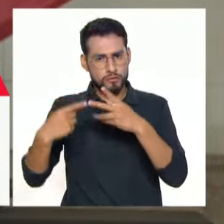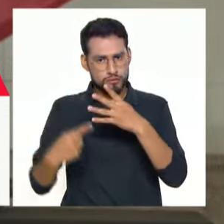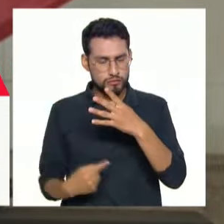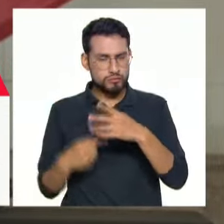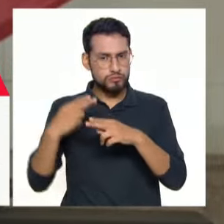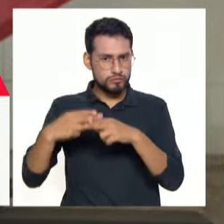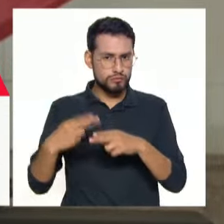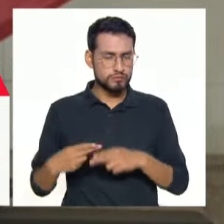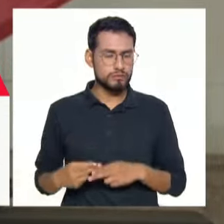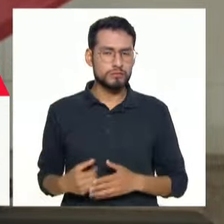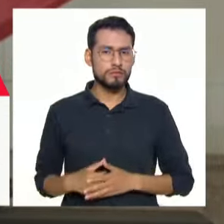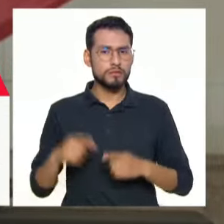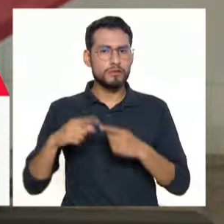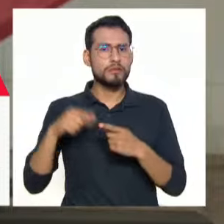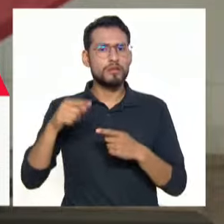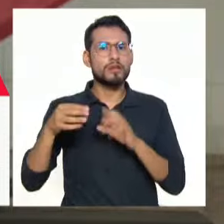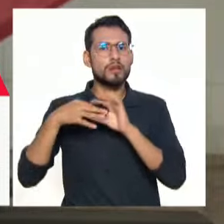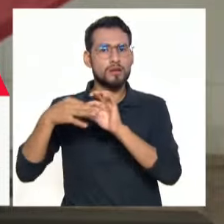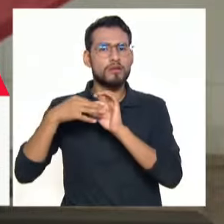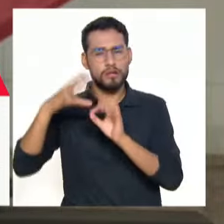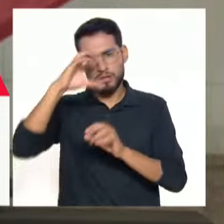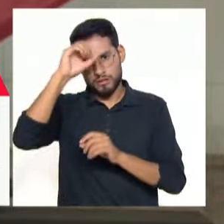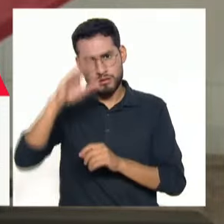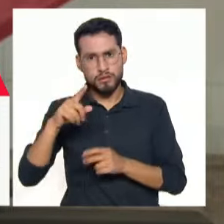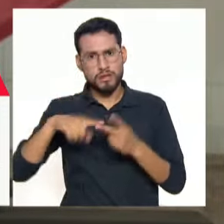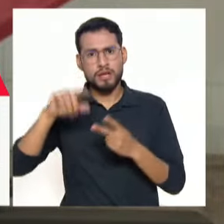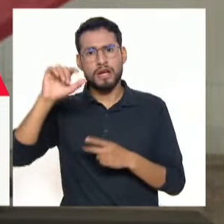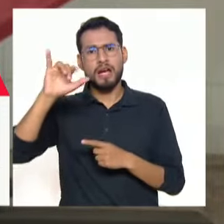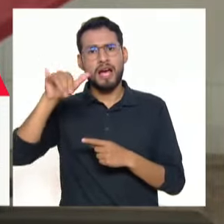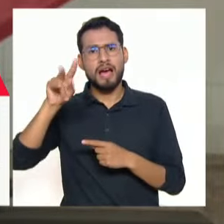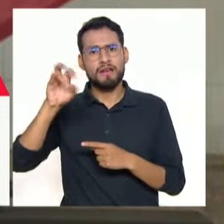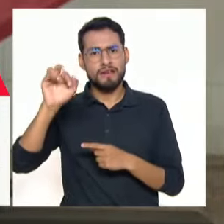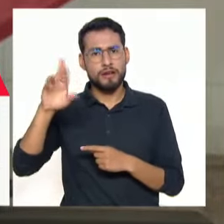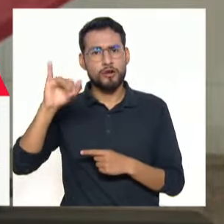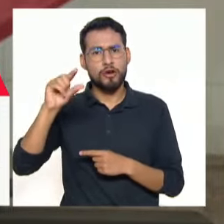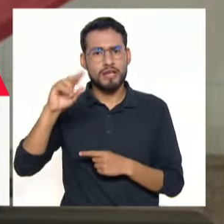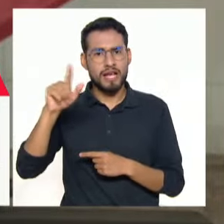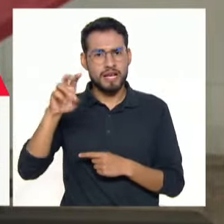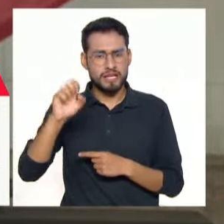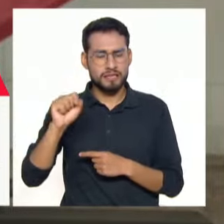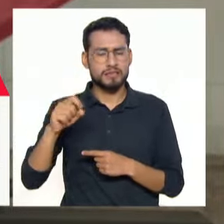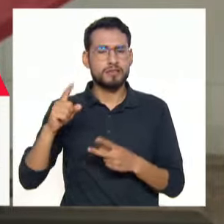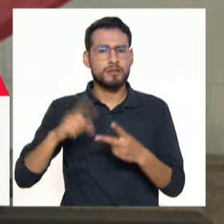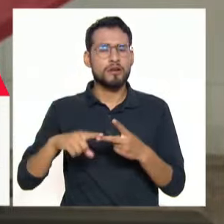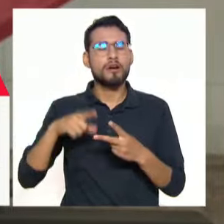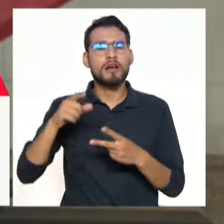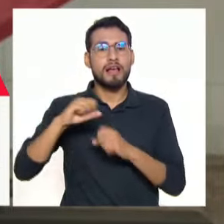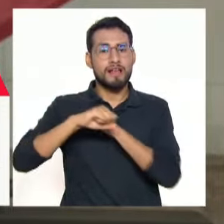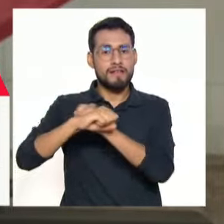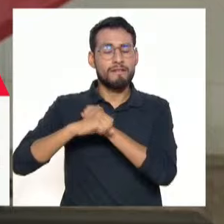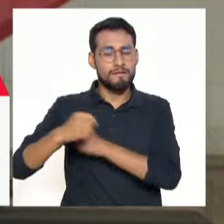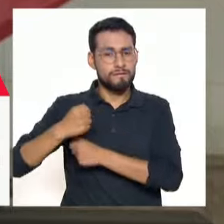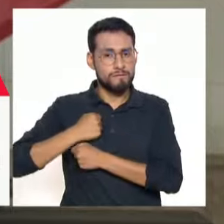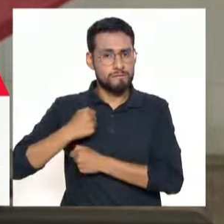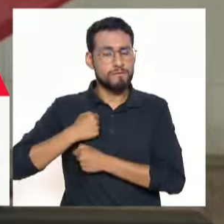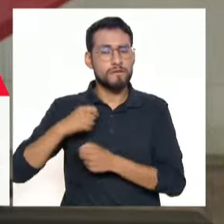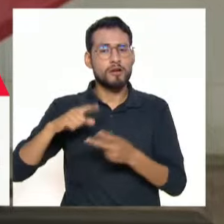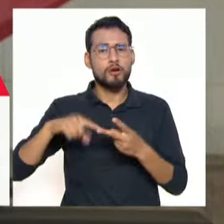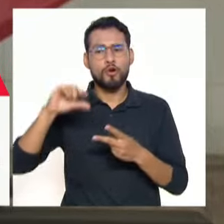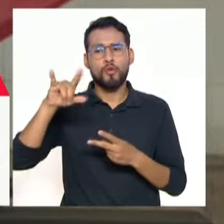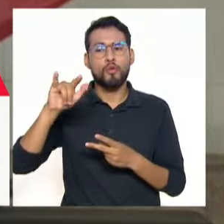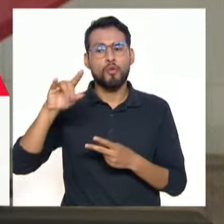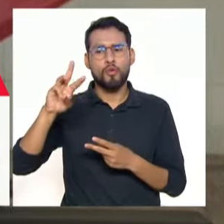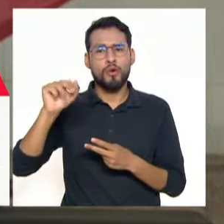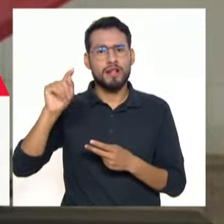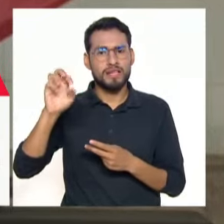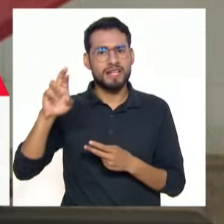indican. Ministerio de Relaciones Exteriores, Javier González Olechea Franco. Ministerio de Defensa, Walter Enrique